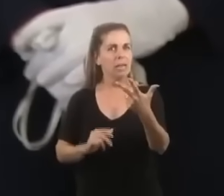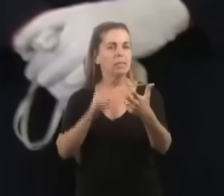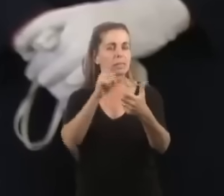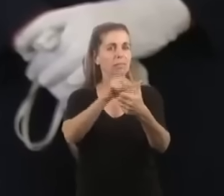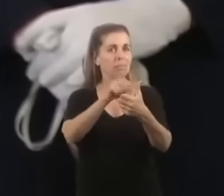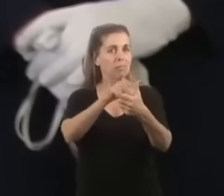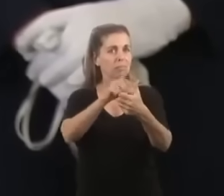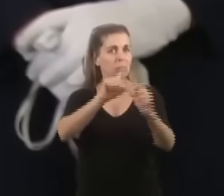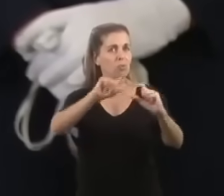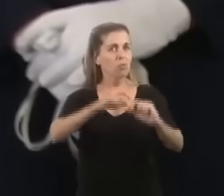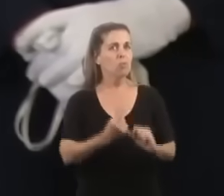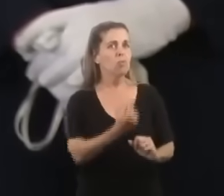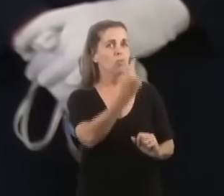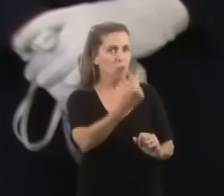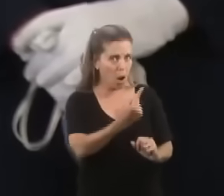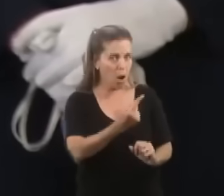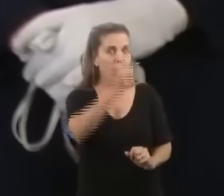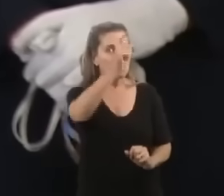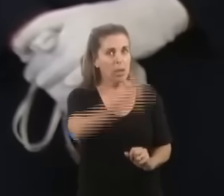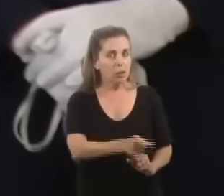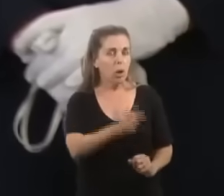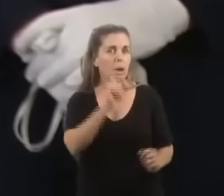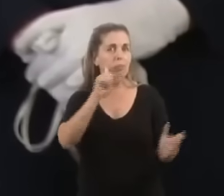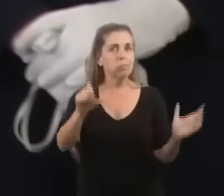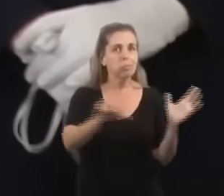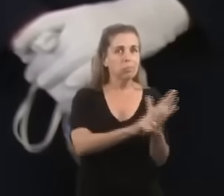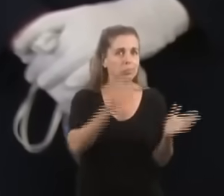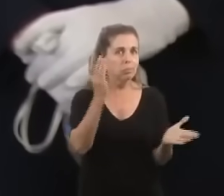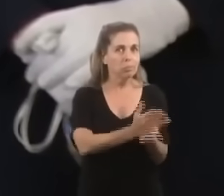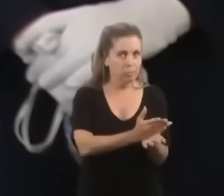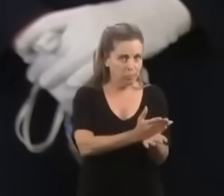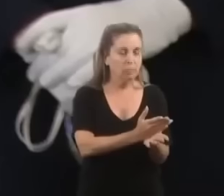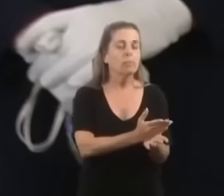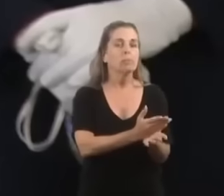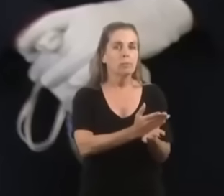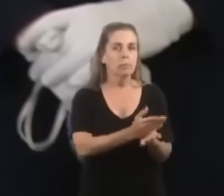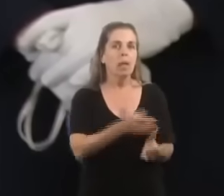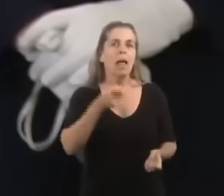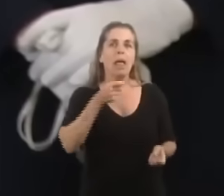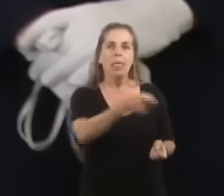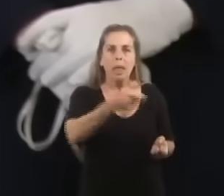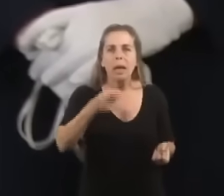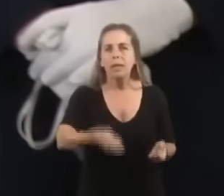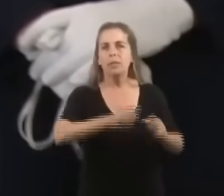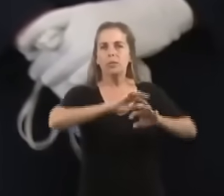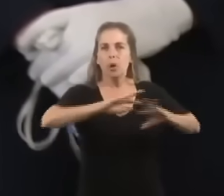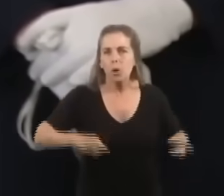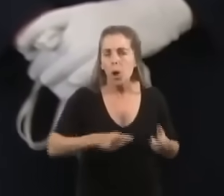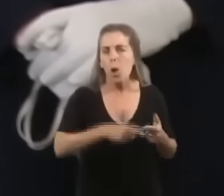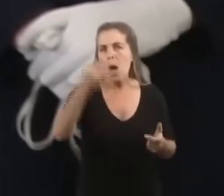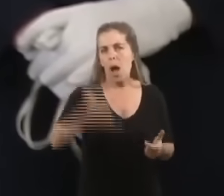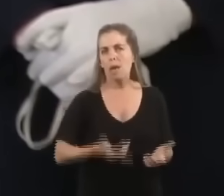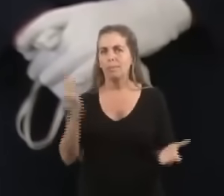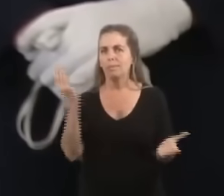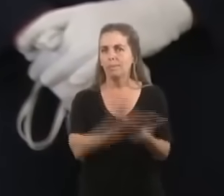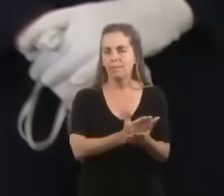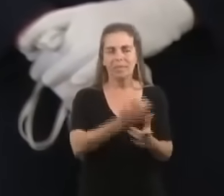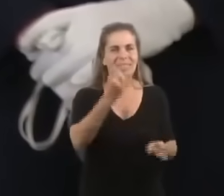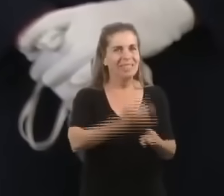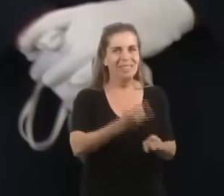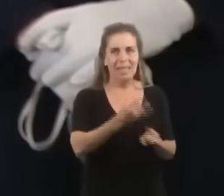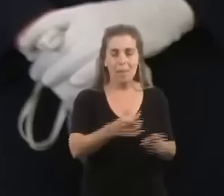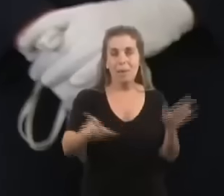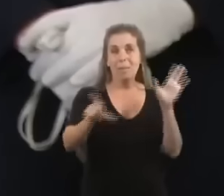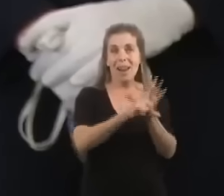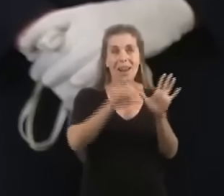Pilar número uno el que las se las paga es decir el delito hay que castigarlo en todo momento Y en todo lugar dentro de la